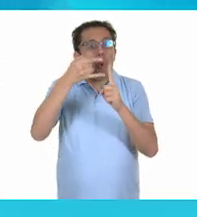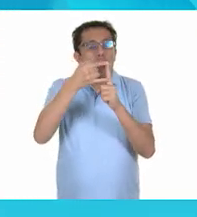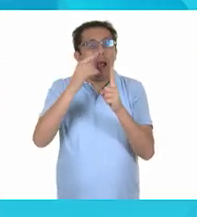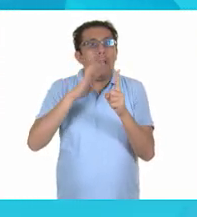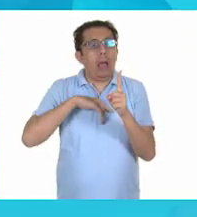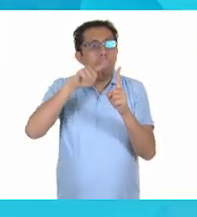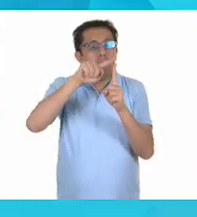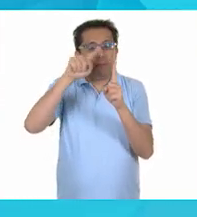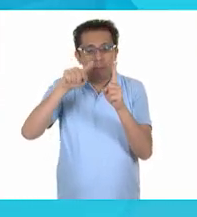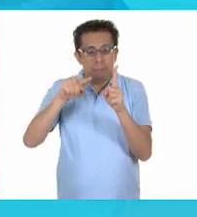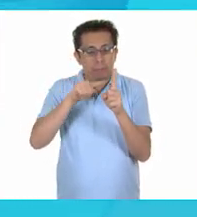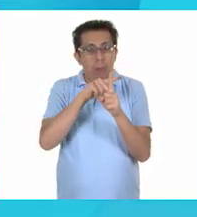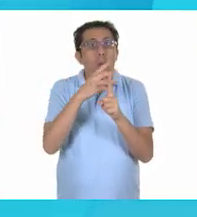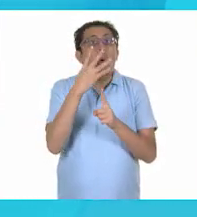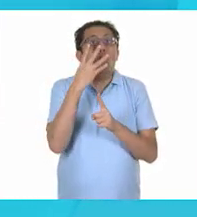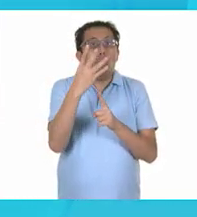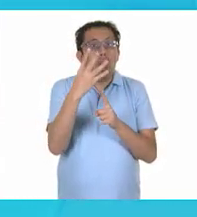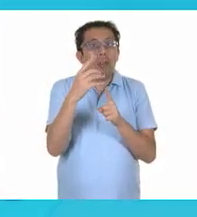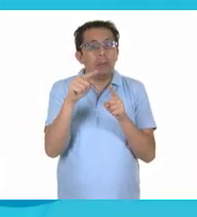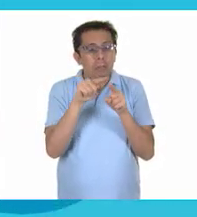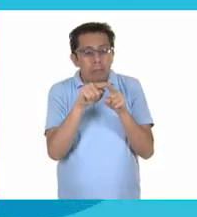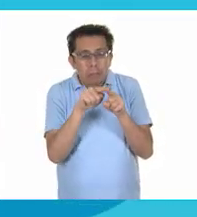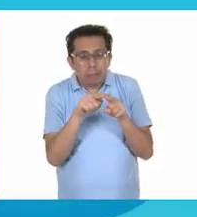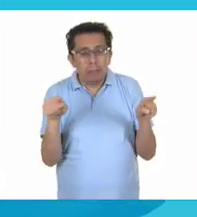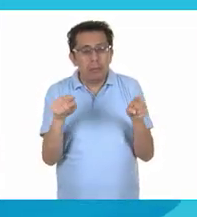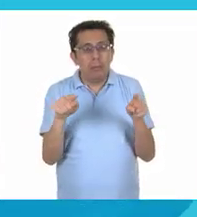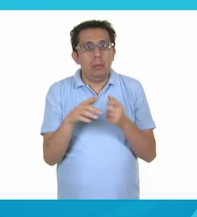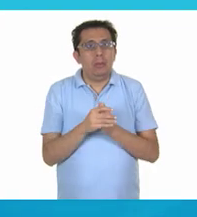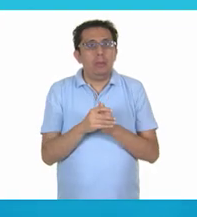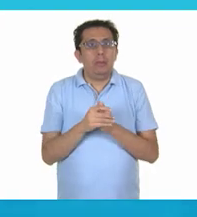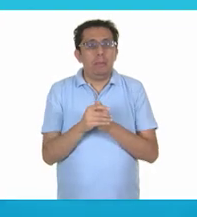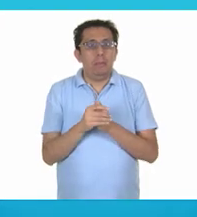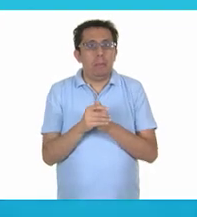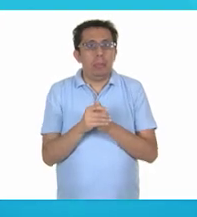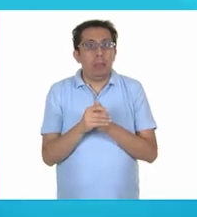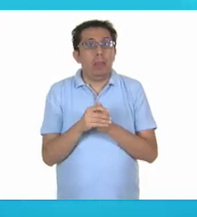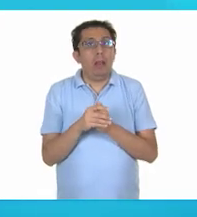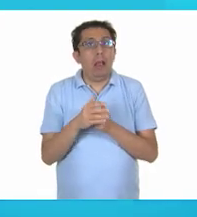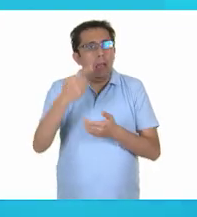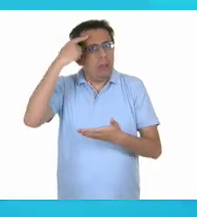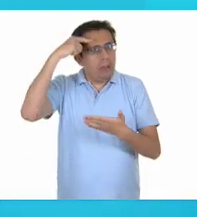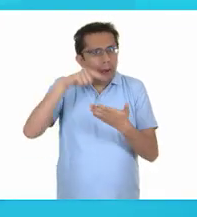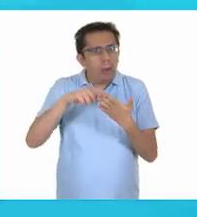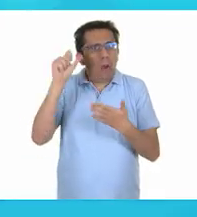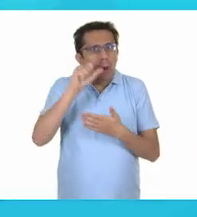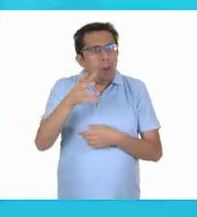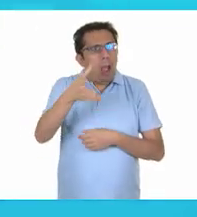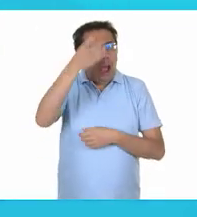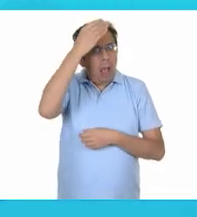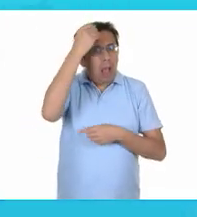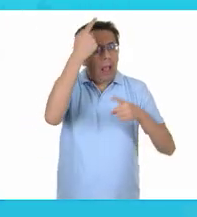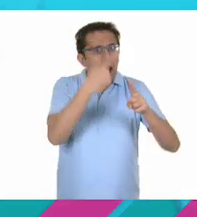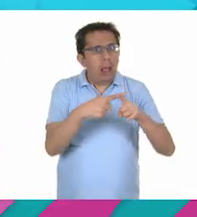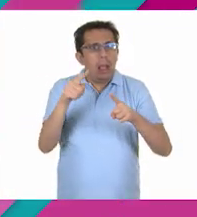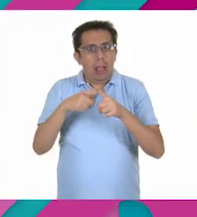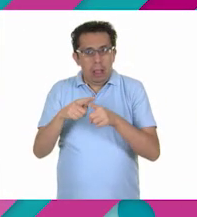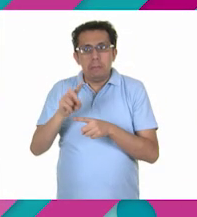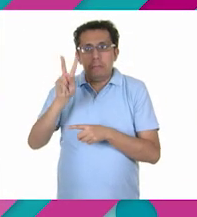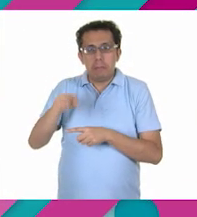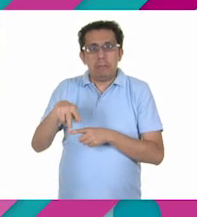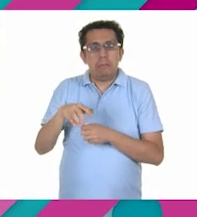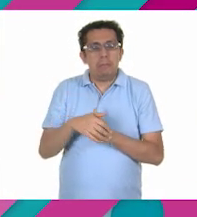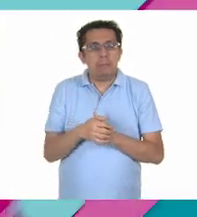lados rectos. Ay, parece que vamos a aprender mucho en esta clase. Así es, pero ¿qué te